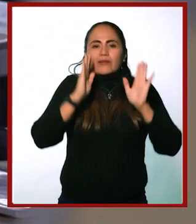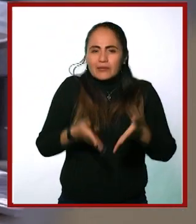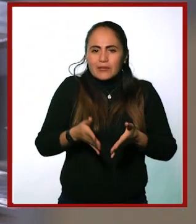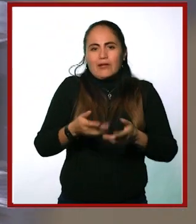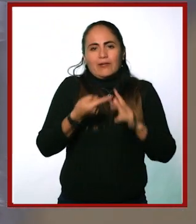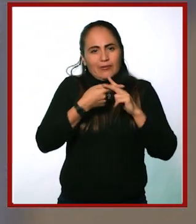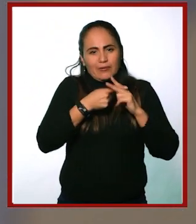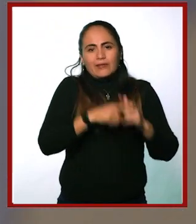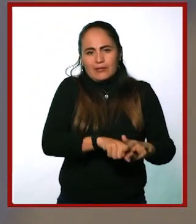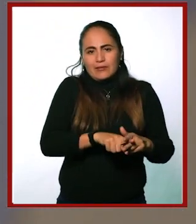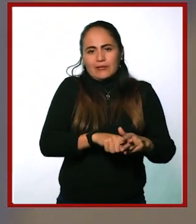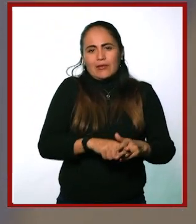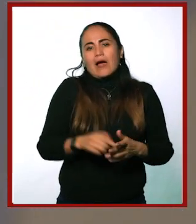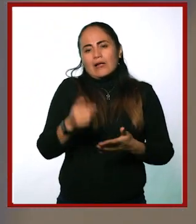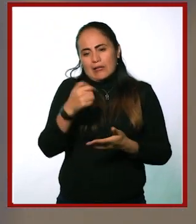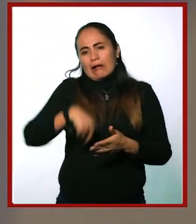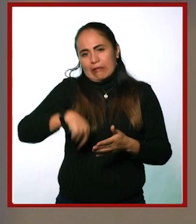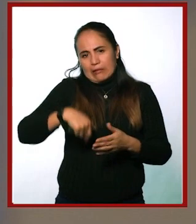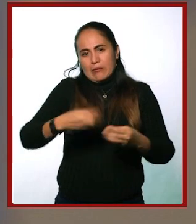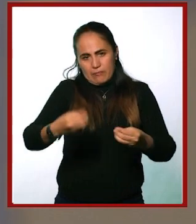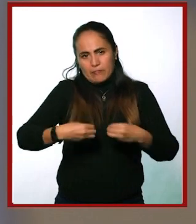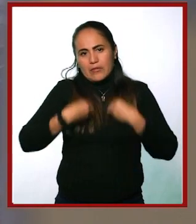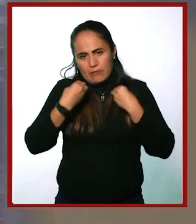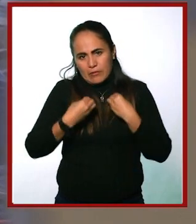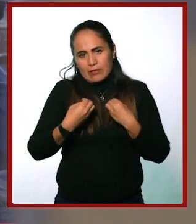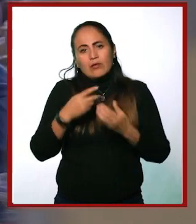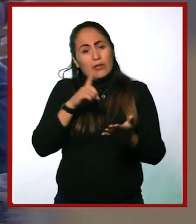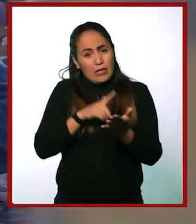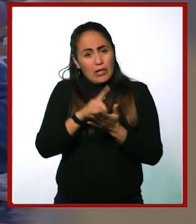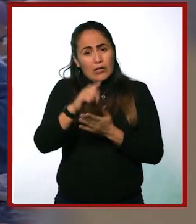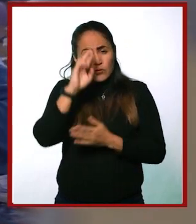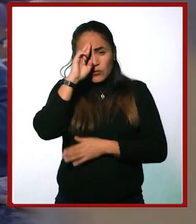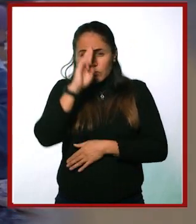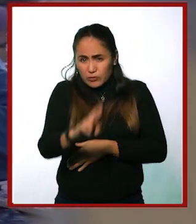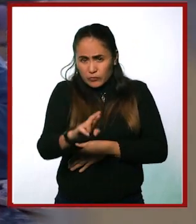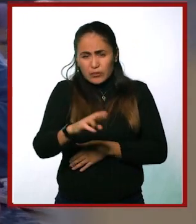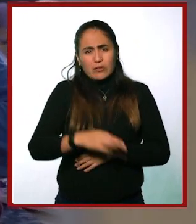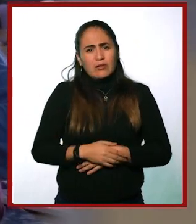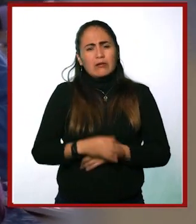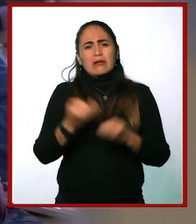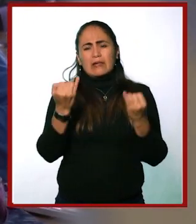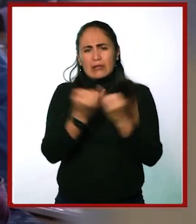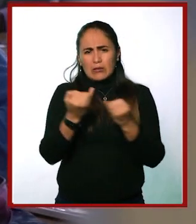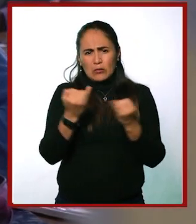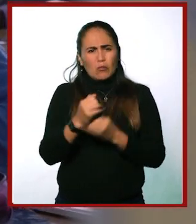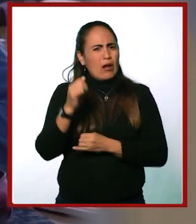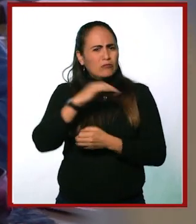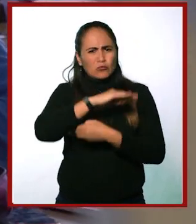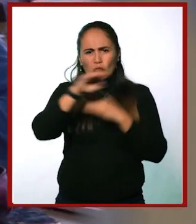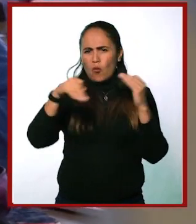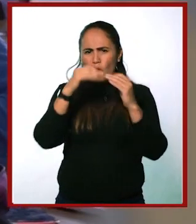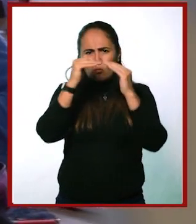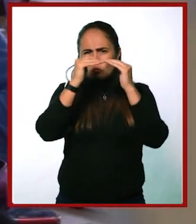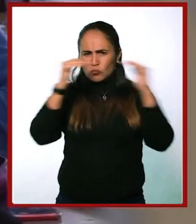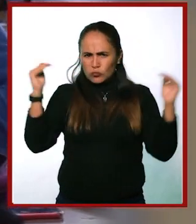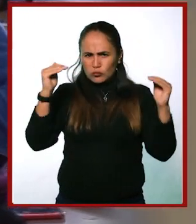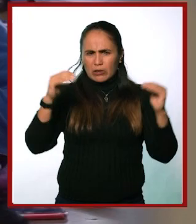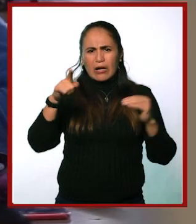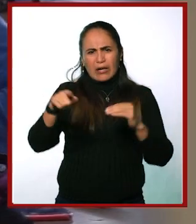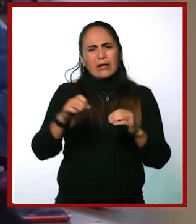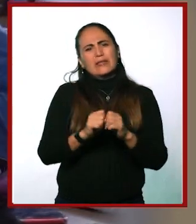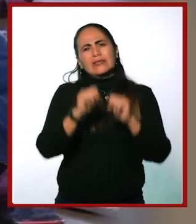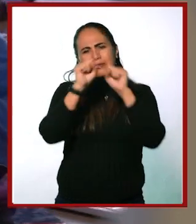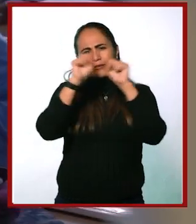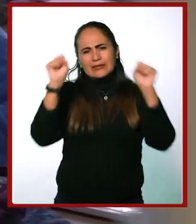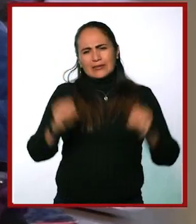que ya son ciudadanos y que tenemos que respetar sus derechos y que esos derechos tienen que ser respetados para todos en el conjunto